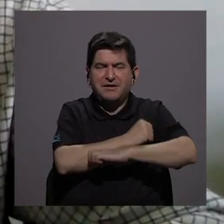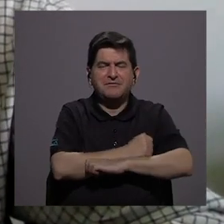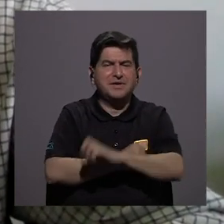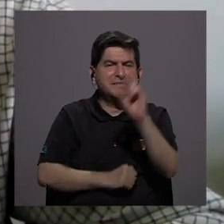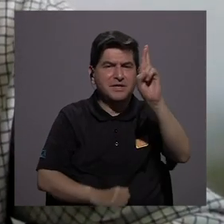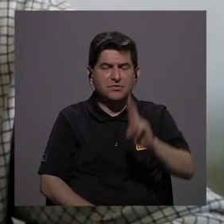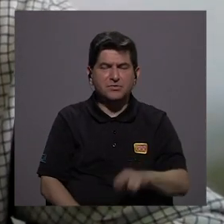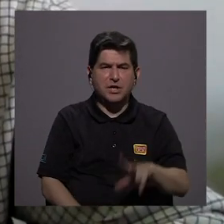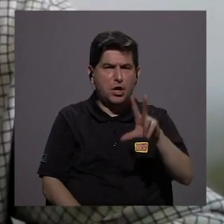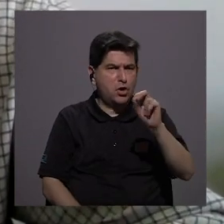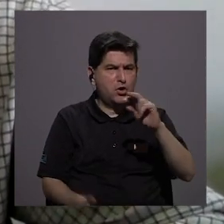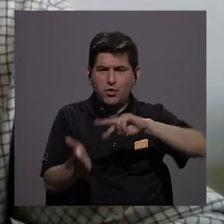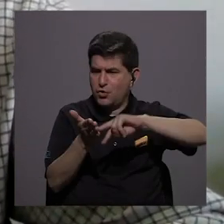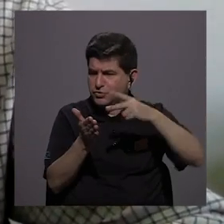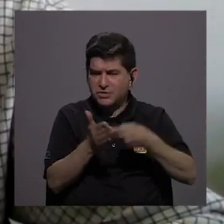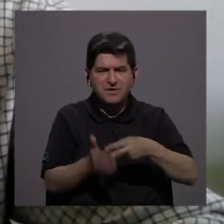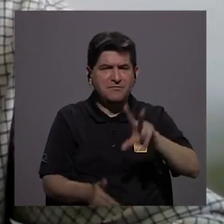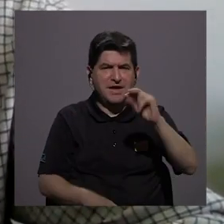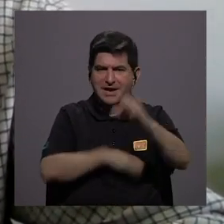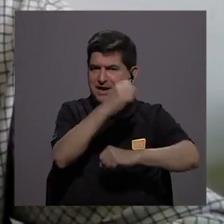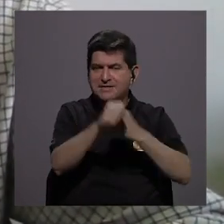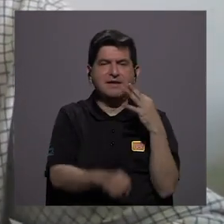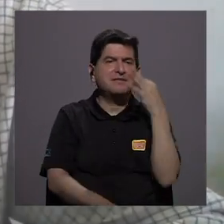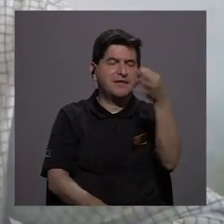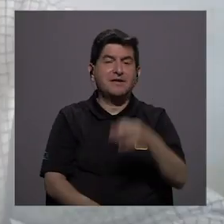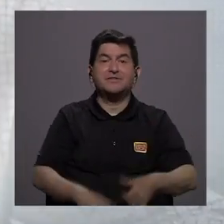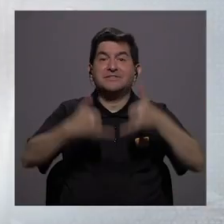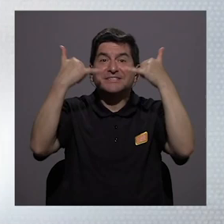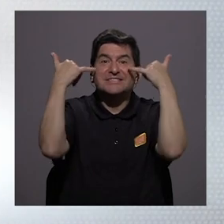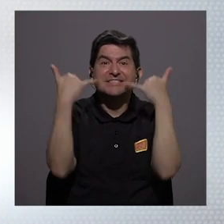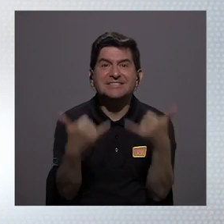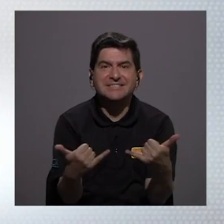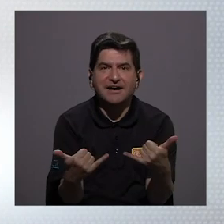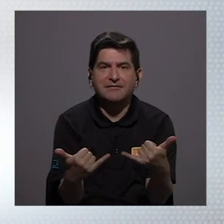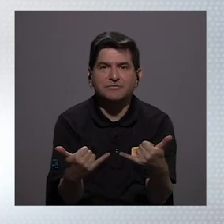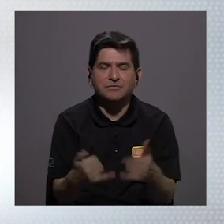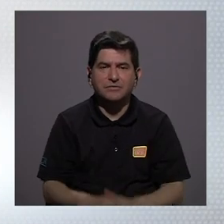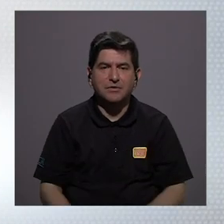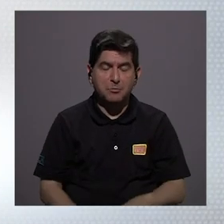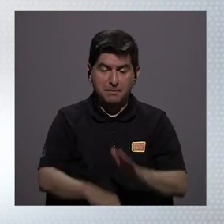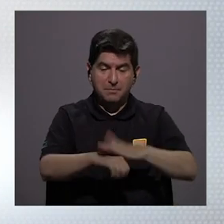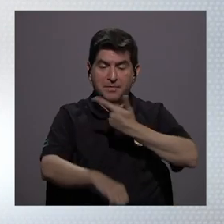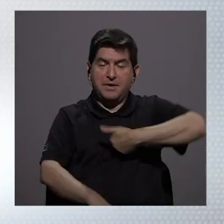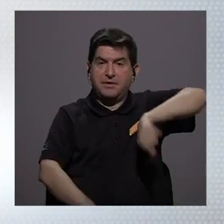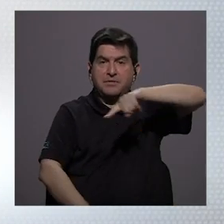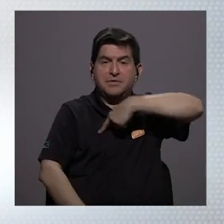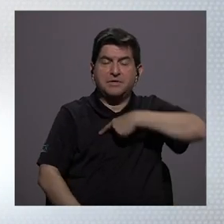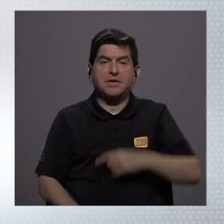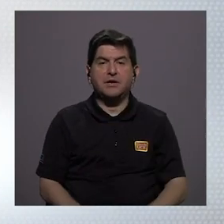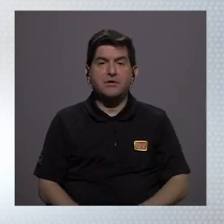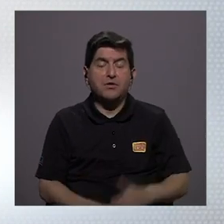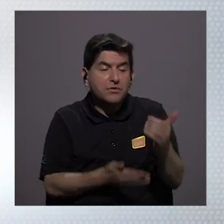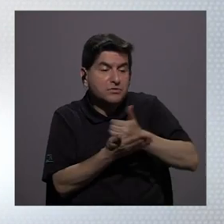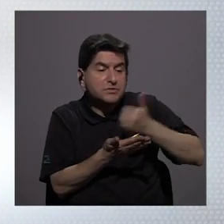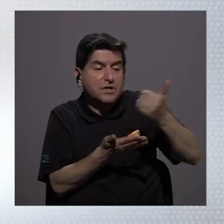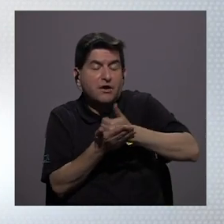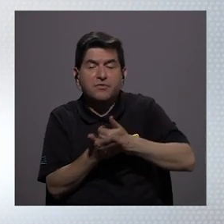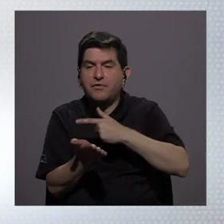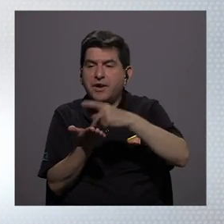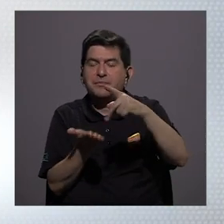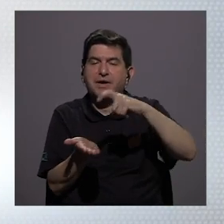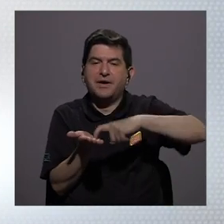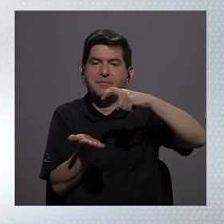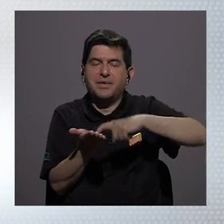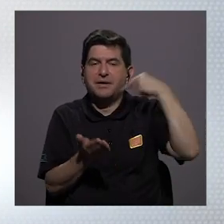próximos 30 años, es algo para allá, ¿no? Don Francisco, Porque eso es lo que nos va a permitir ahorrar para poder pagar los